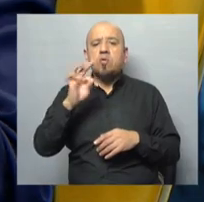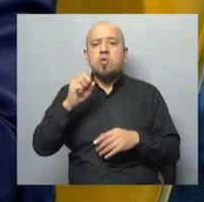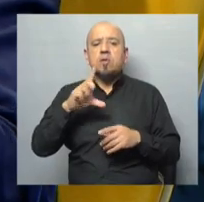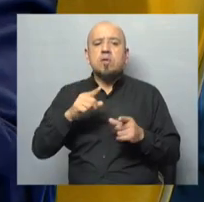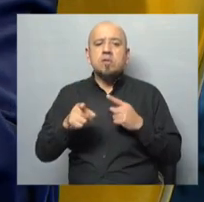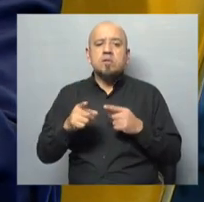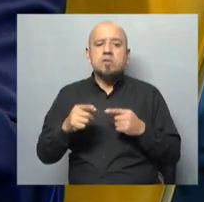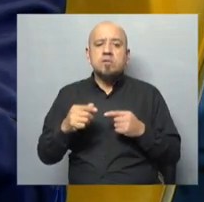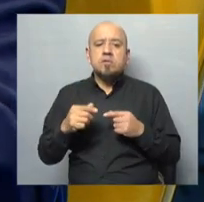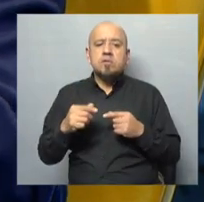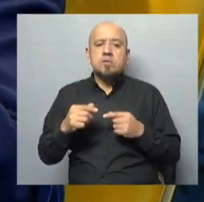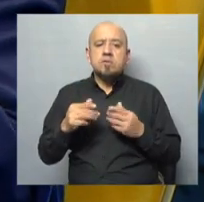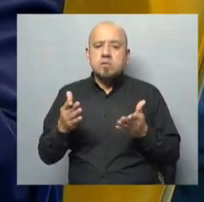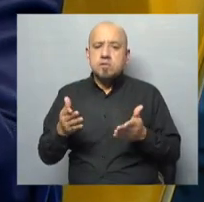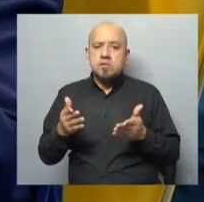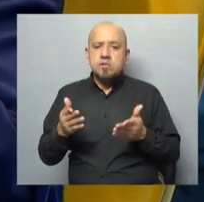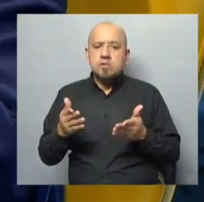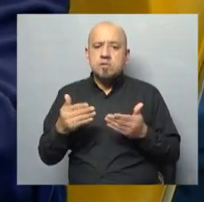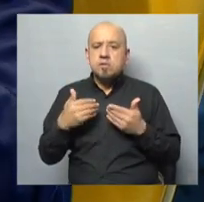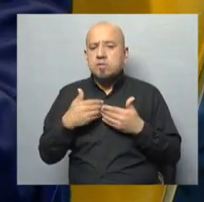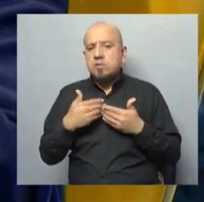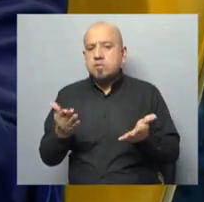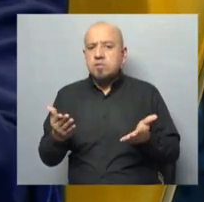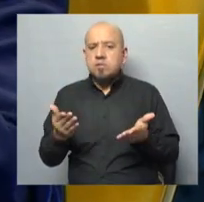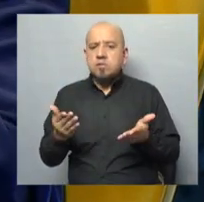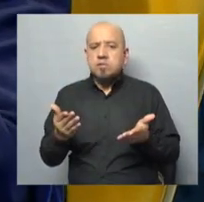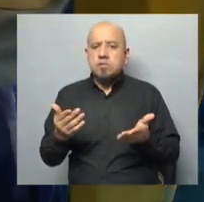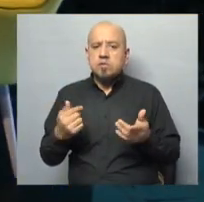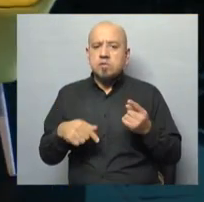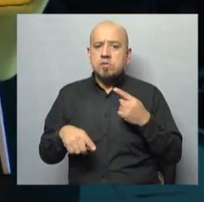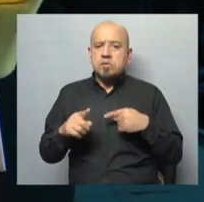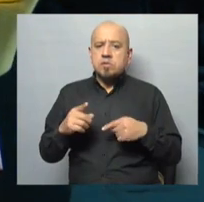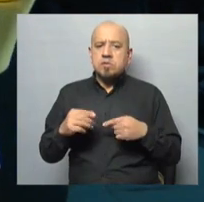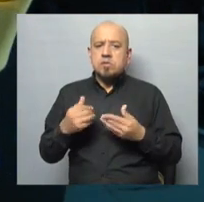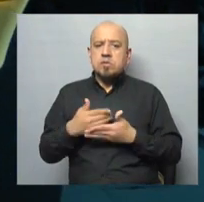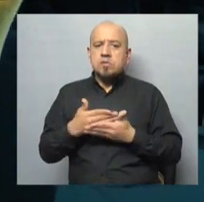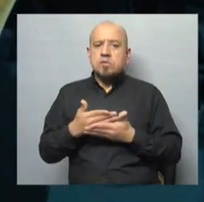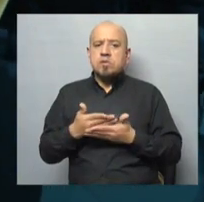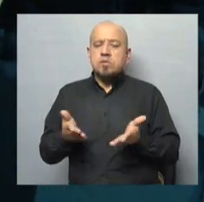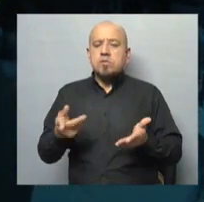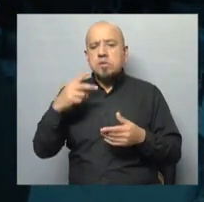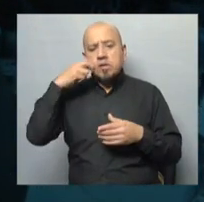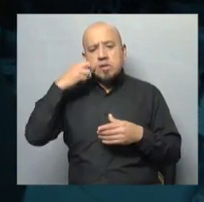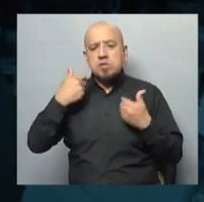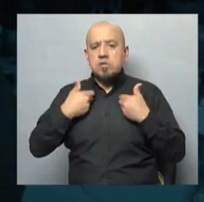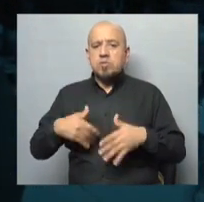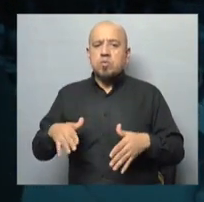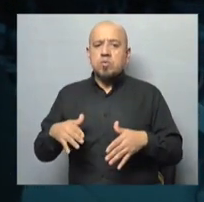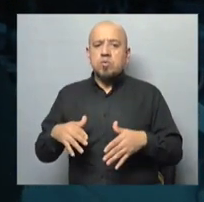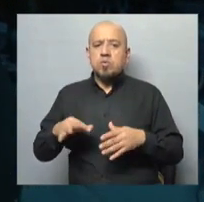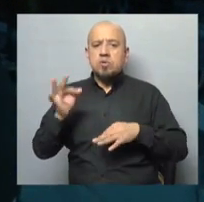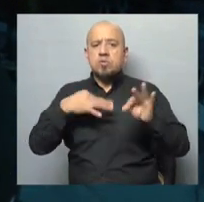entregas mucho porque entregar el cuerpo de alguna manera o ponerse a ponerse desnudo es una entrega del